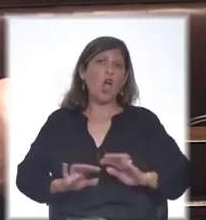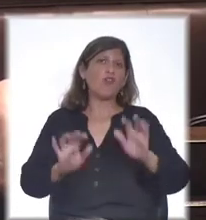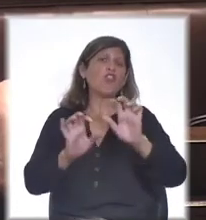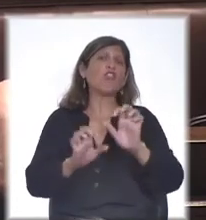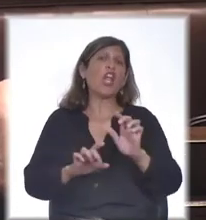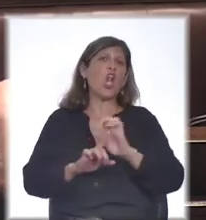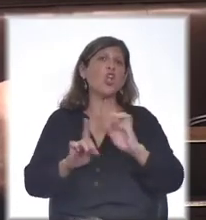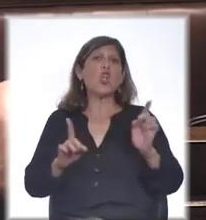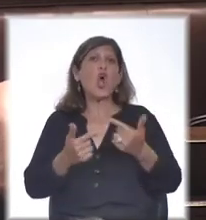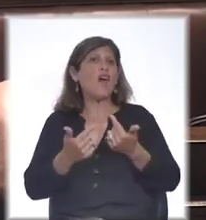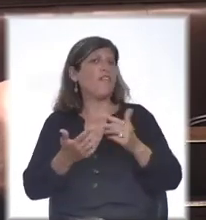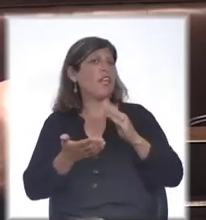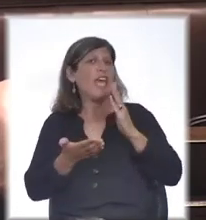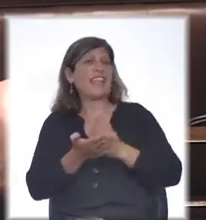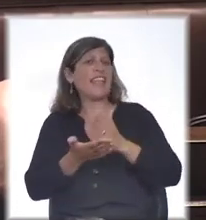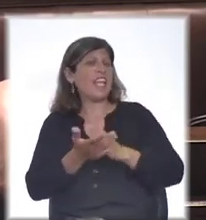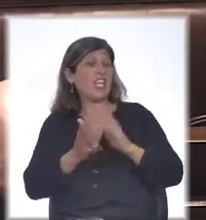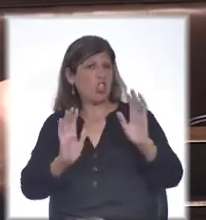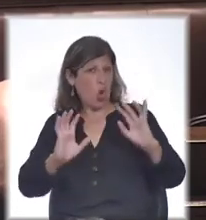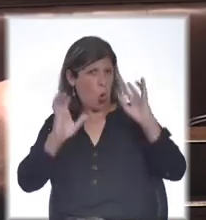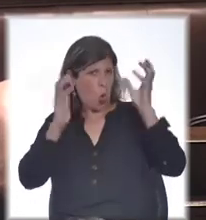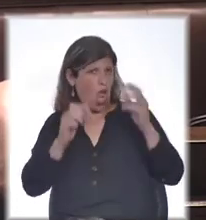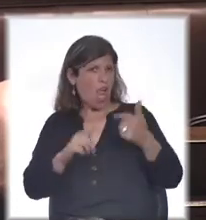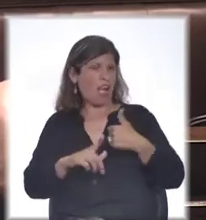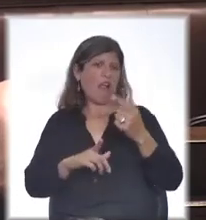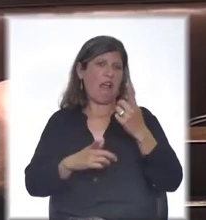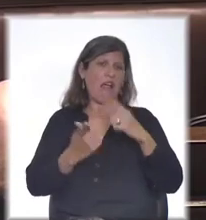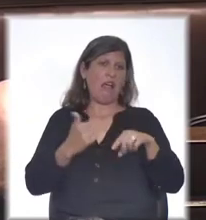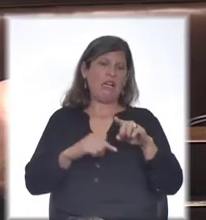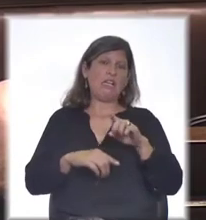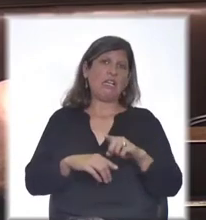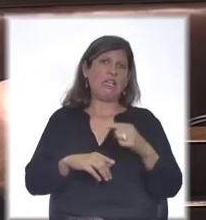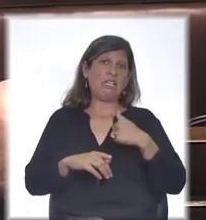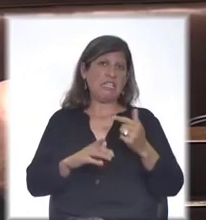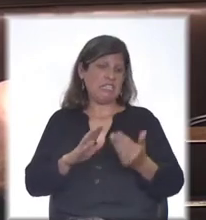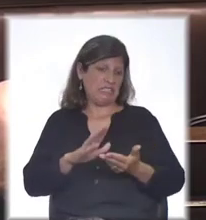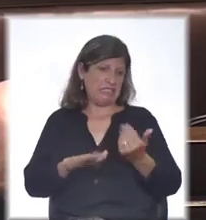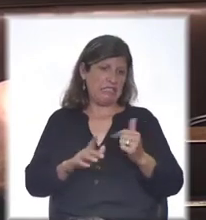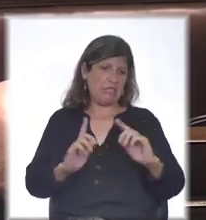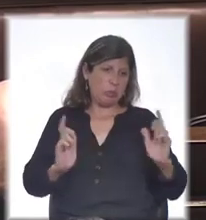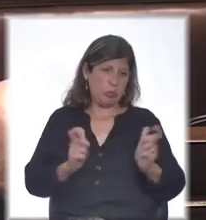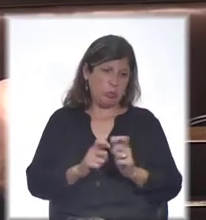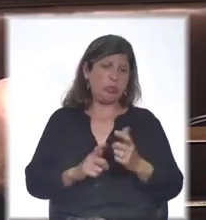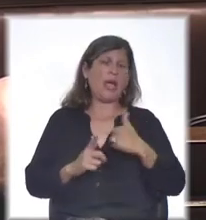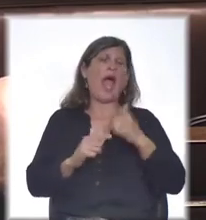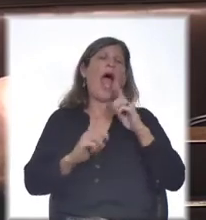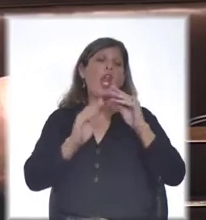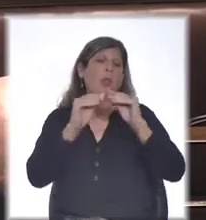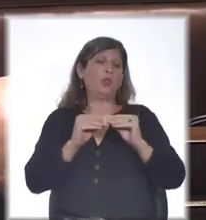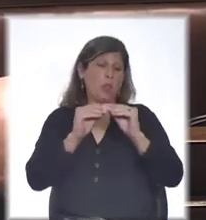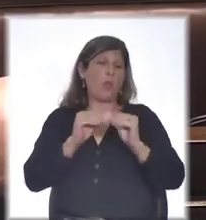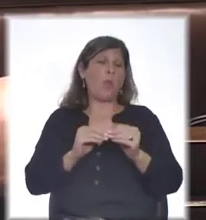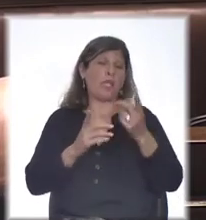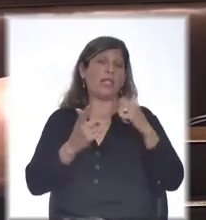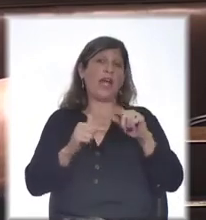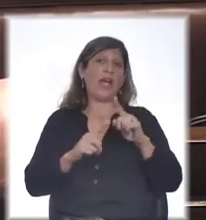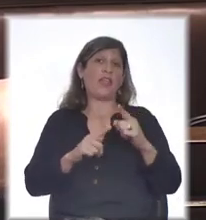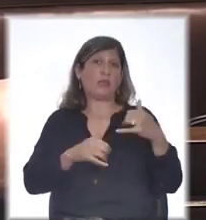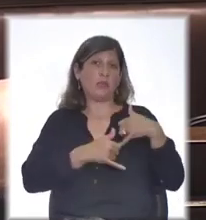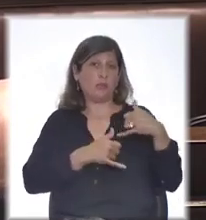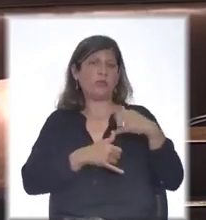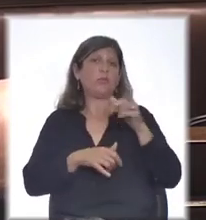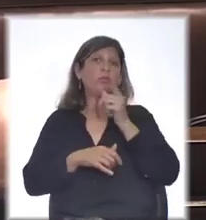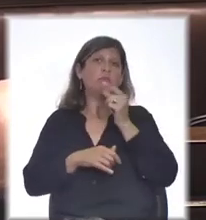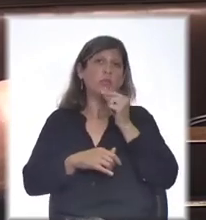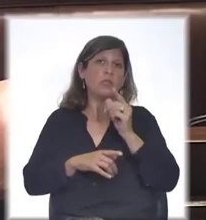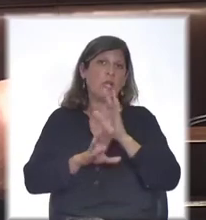tuvieran derecho de huelga y se suprimía la inamovilidad de los presupuestados en la administración central. Los militares y los policías en actividad